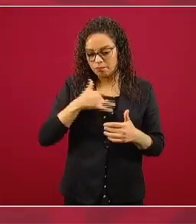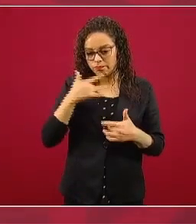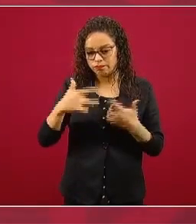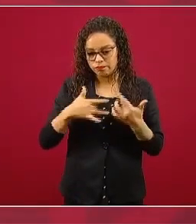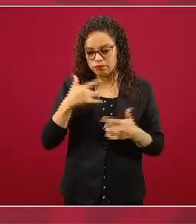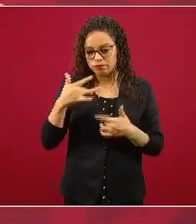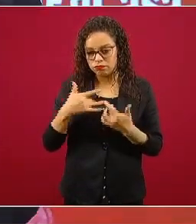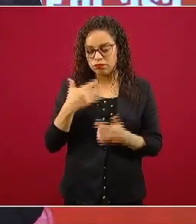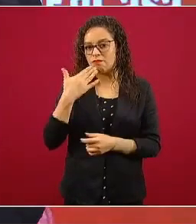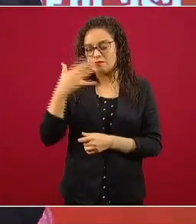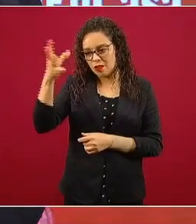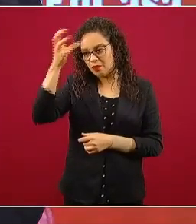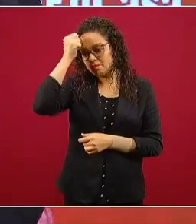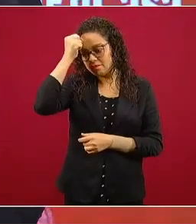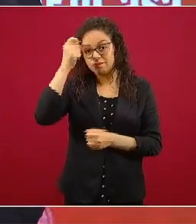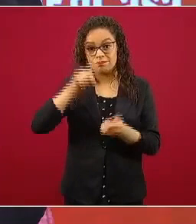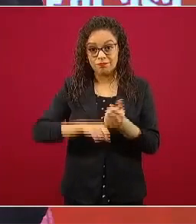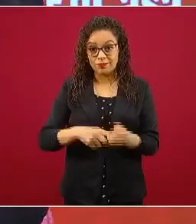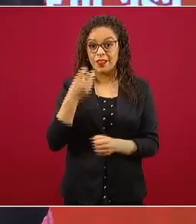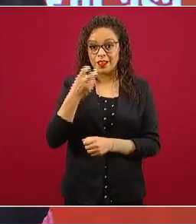Y eso es una garantía